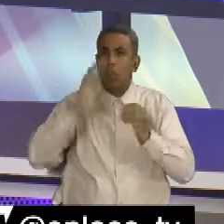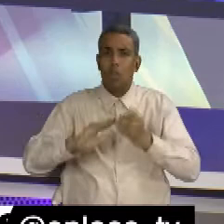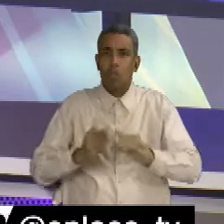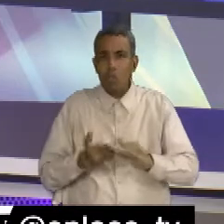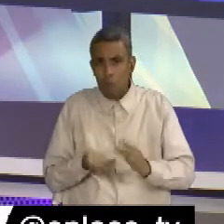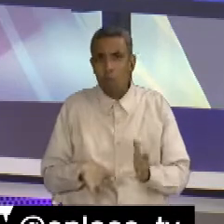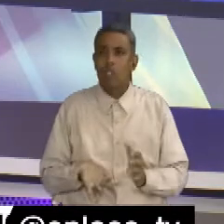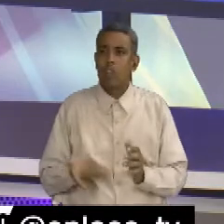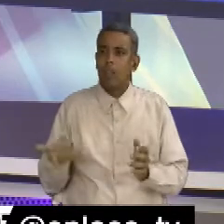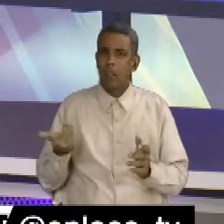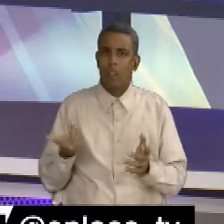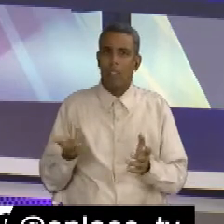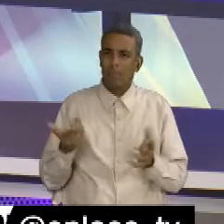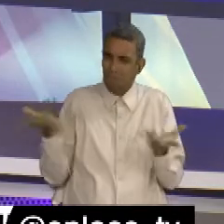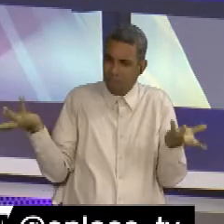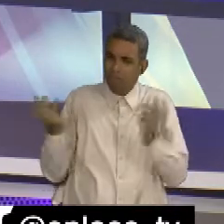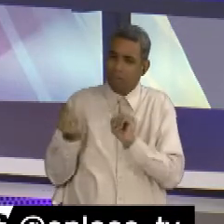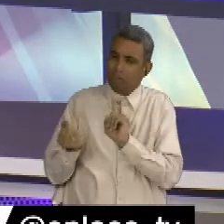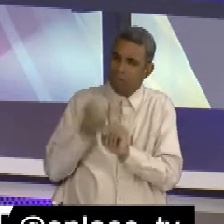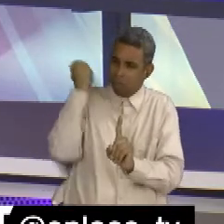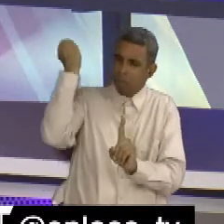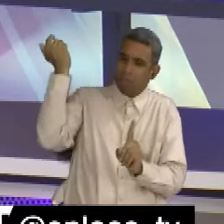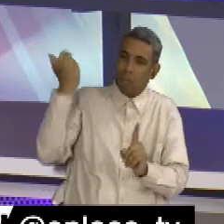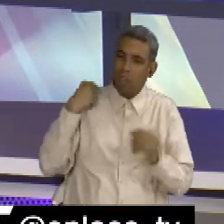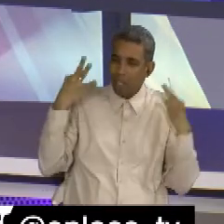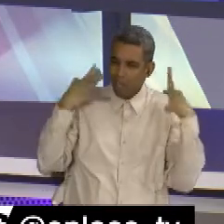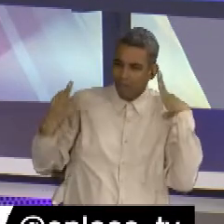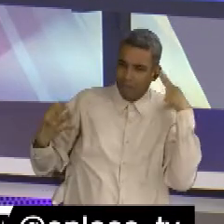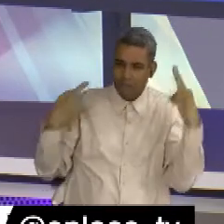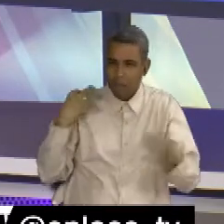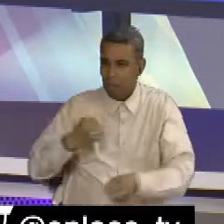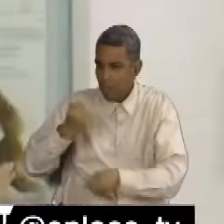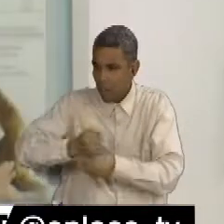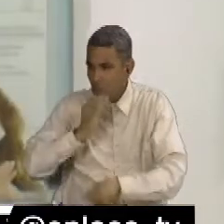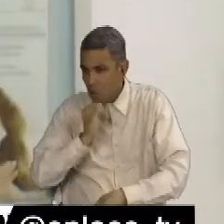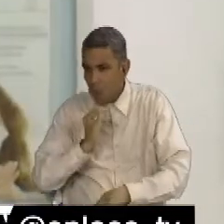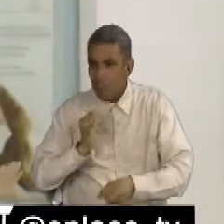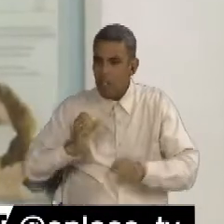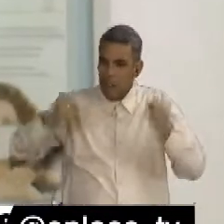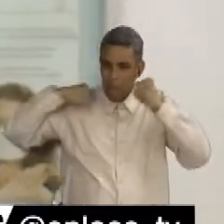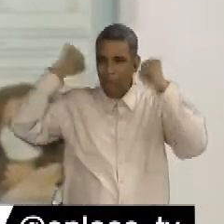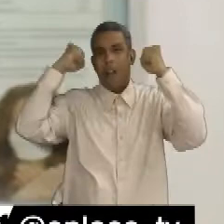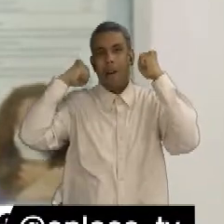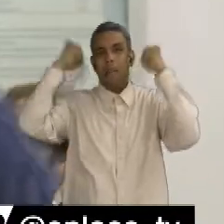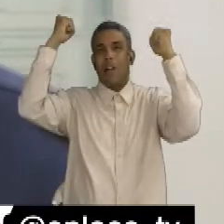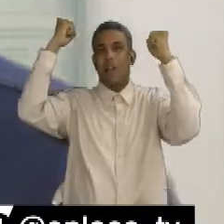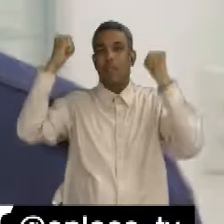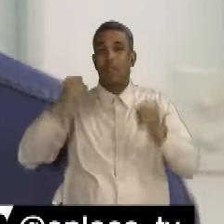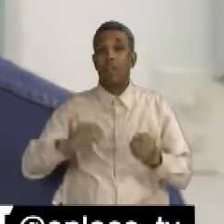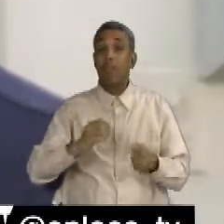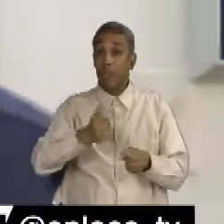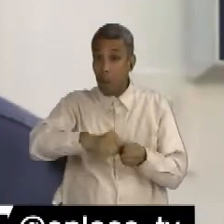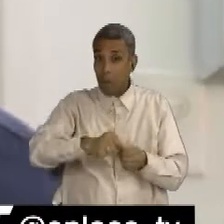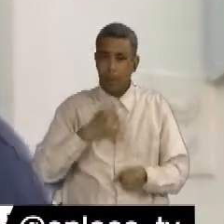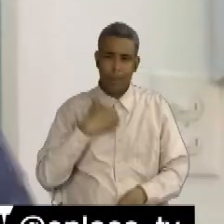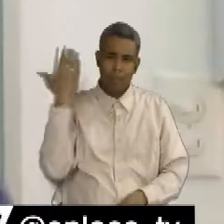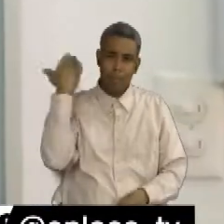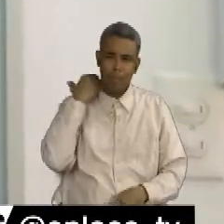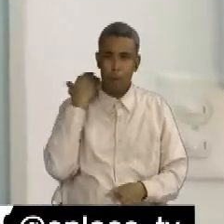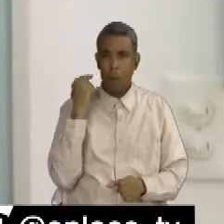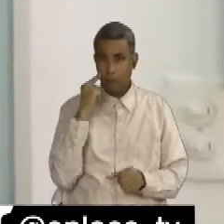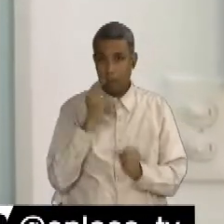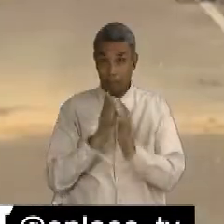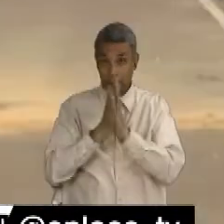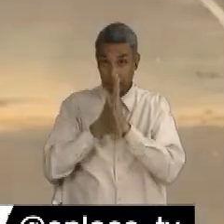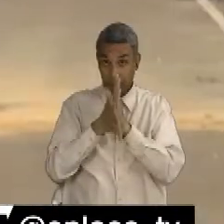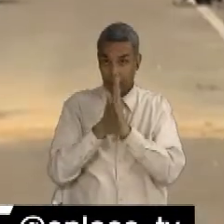que a su personal lo tienen retenido desde el pasado viernes. El gerente encargado del río y provincia de Ecopetrol, Francisco Ruiz, ha denunciado a un